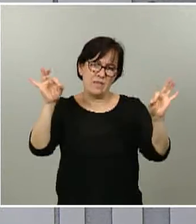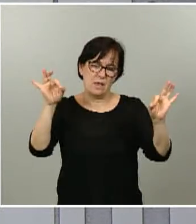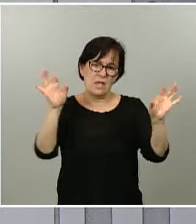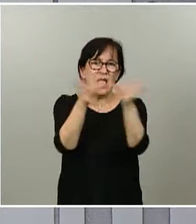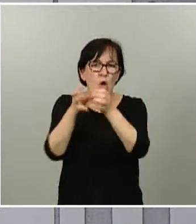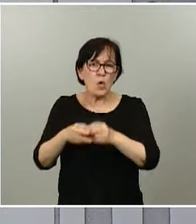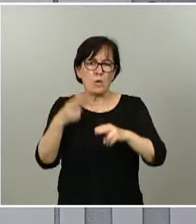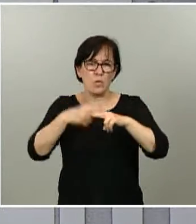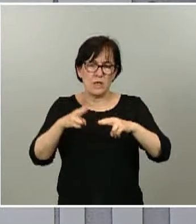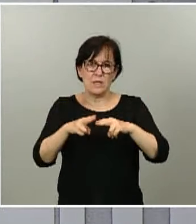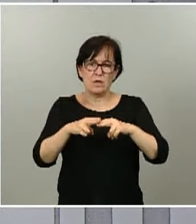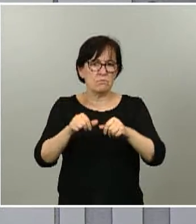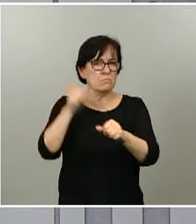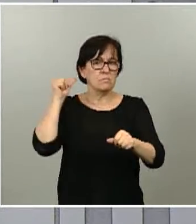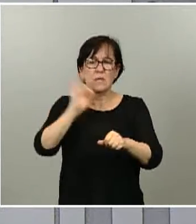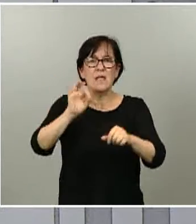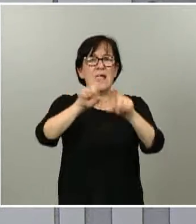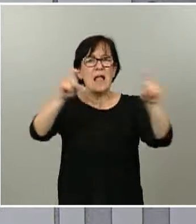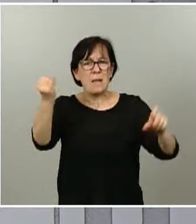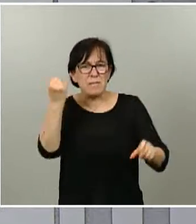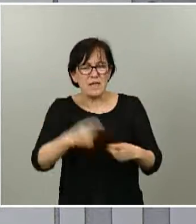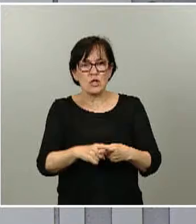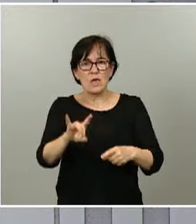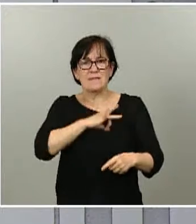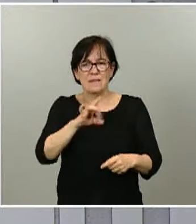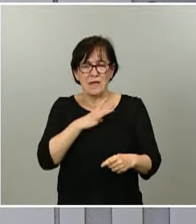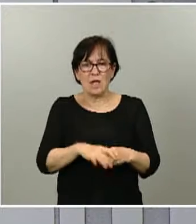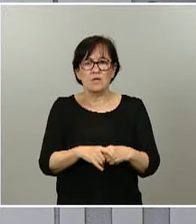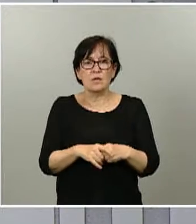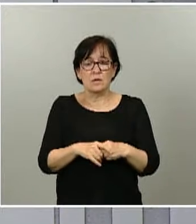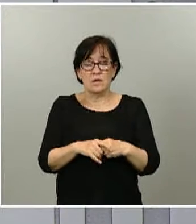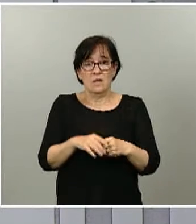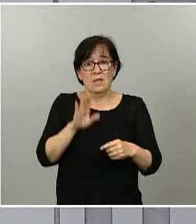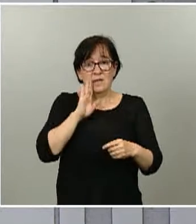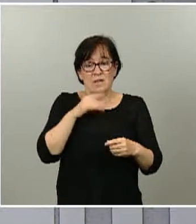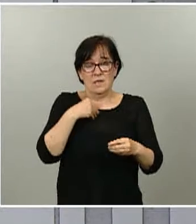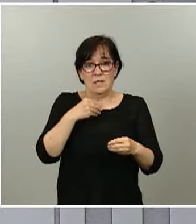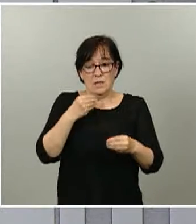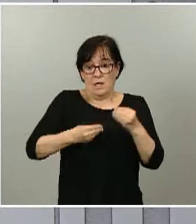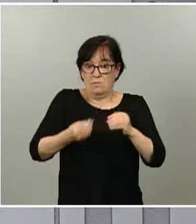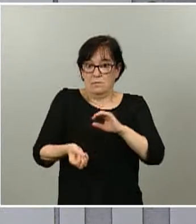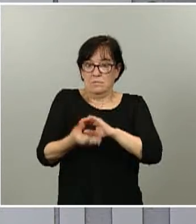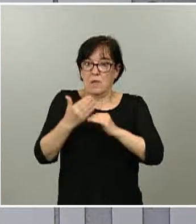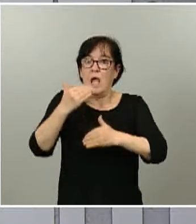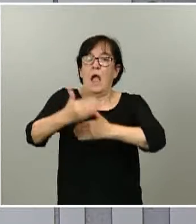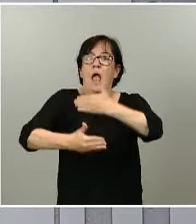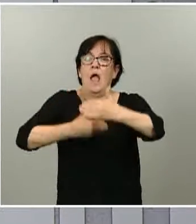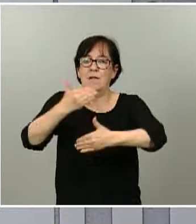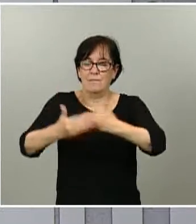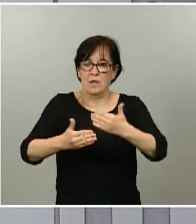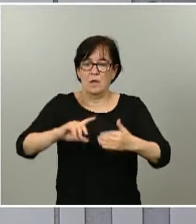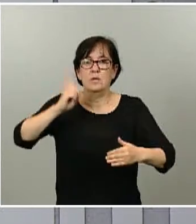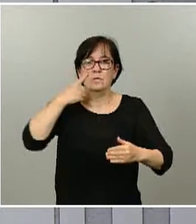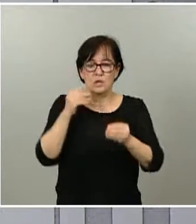ni con empresarios, ni con sindicatos. Y, de hecho, ya se estaban produciendo avances en un diagnóstico común y